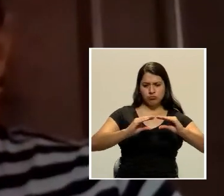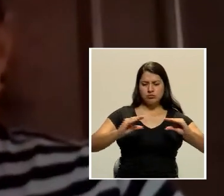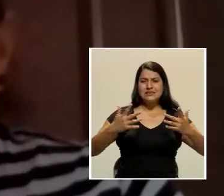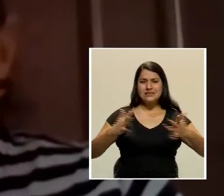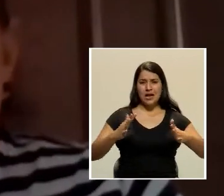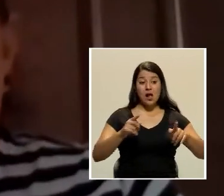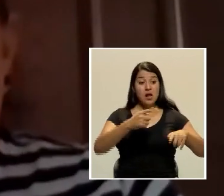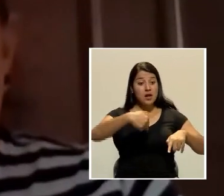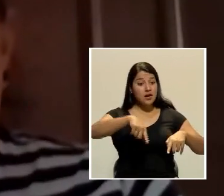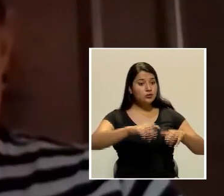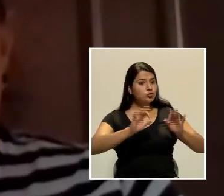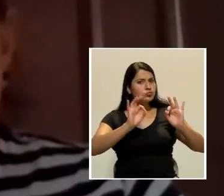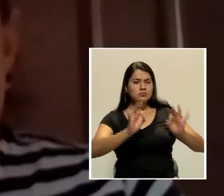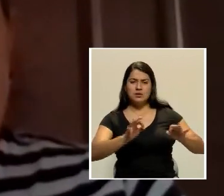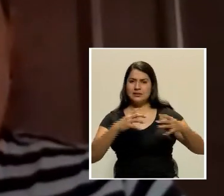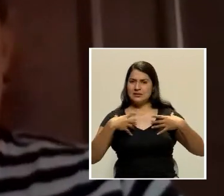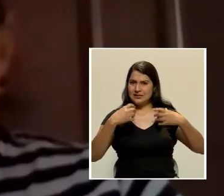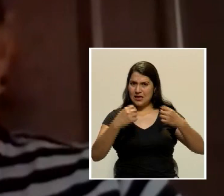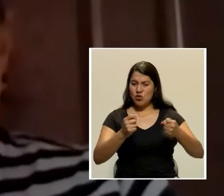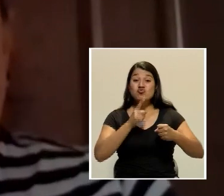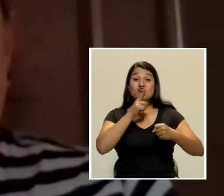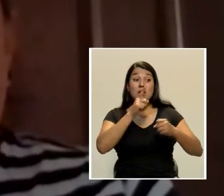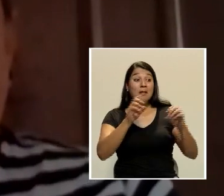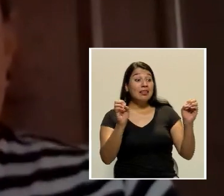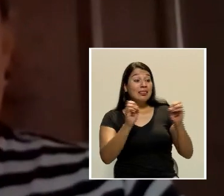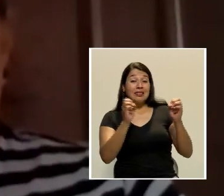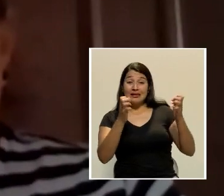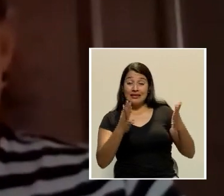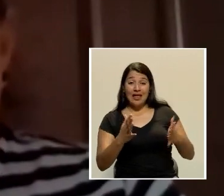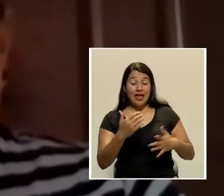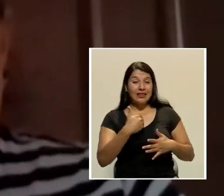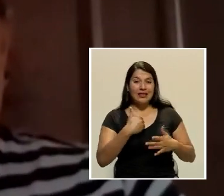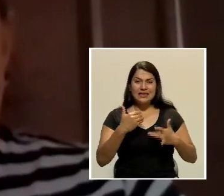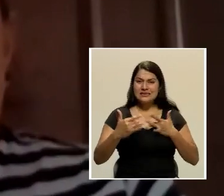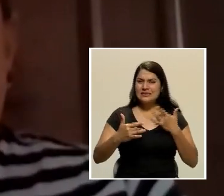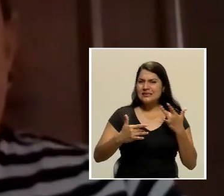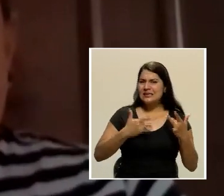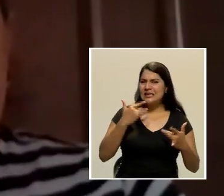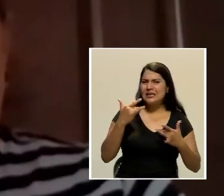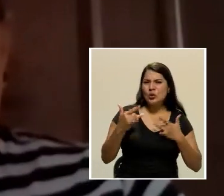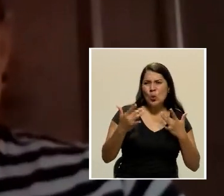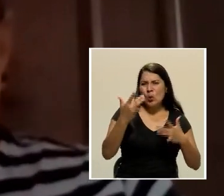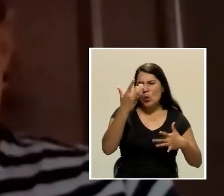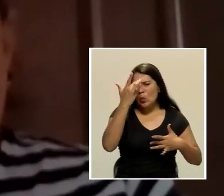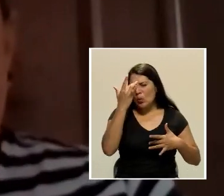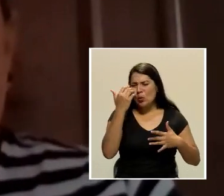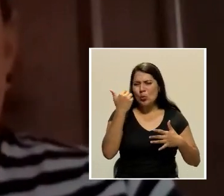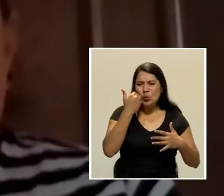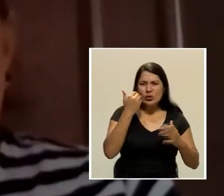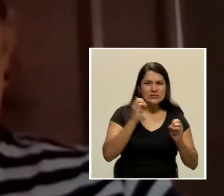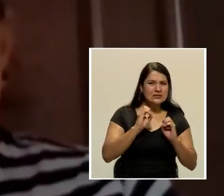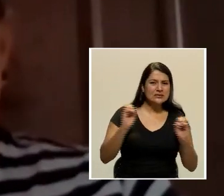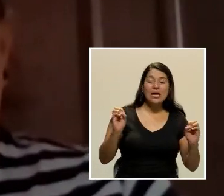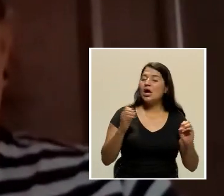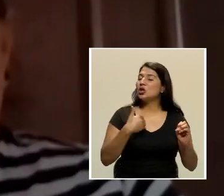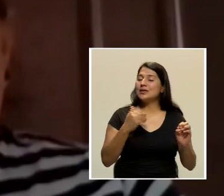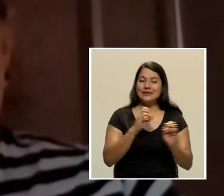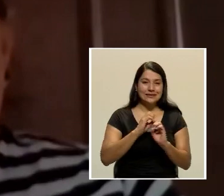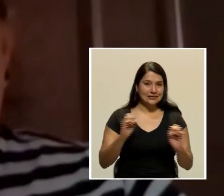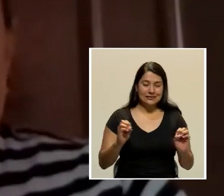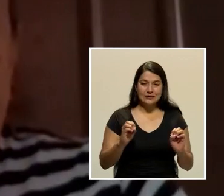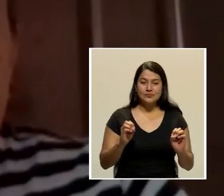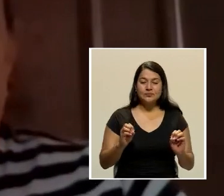bien. Las 21 que quedaron acá, que están en Peñas Blancas, ahí se les instaló la carpa, se les instaló